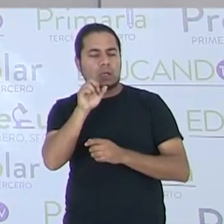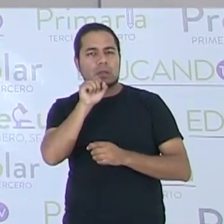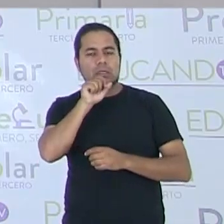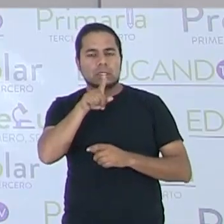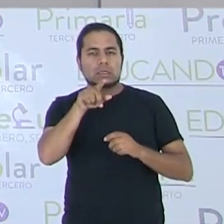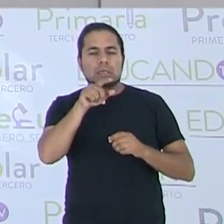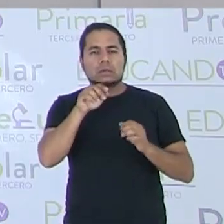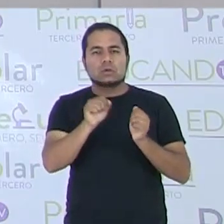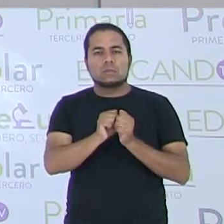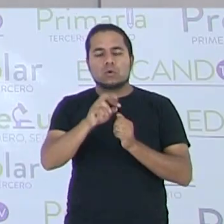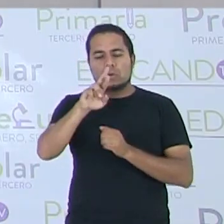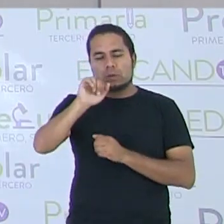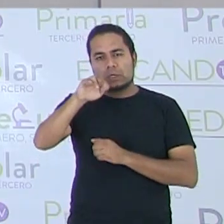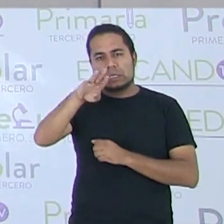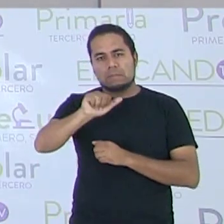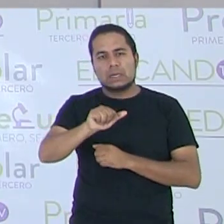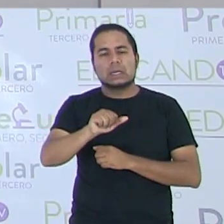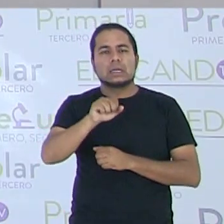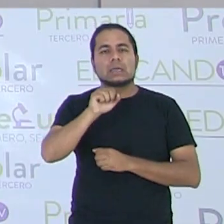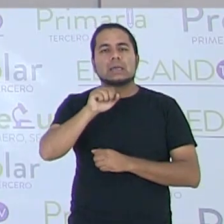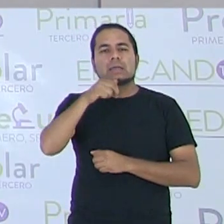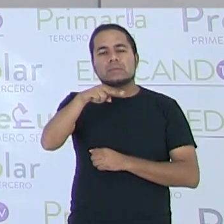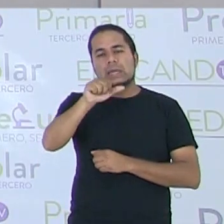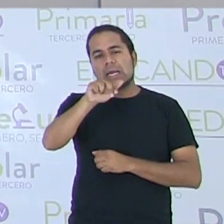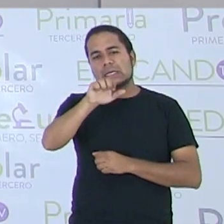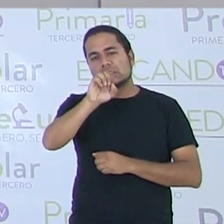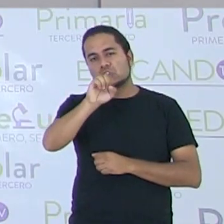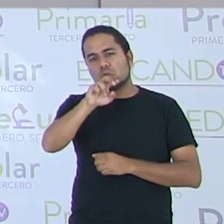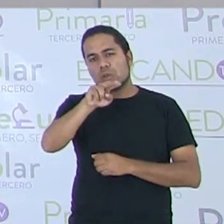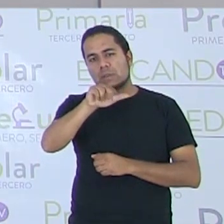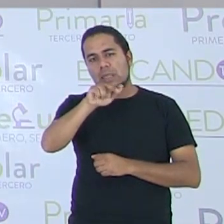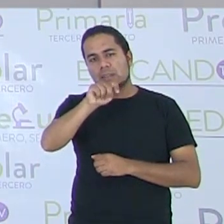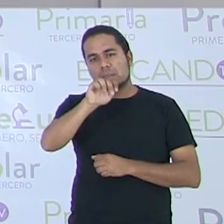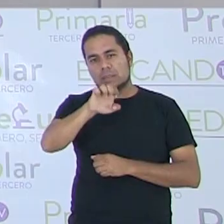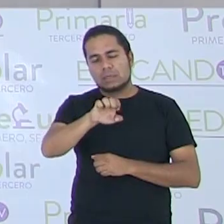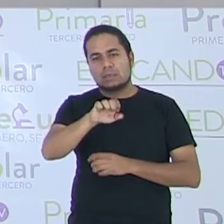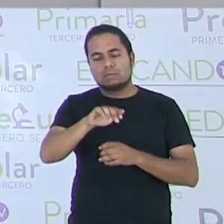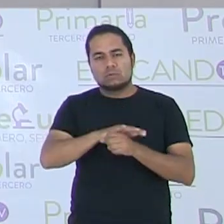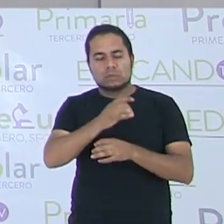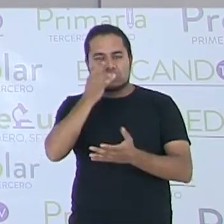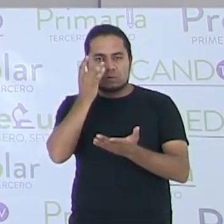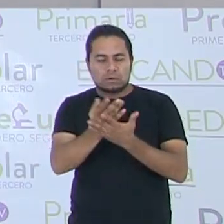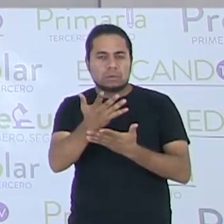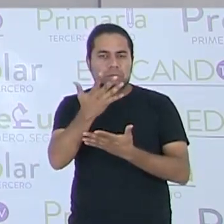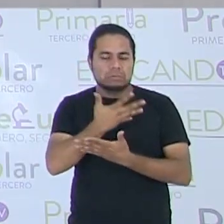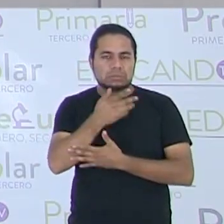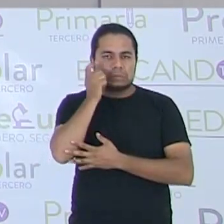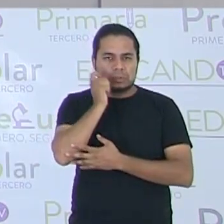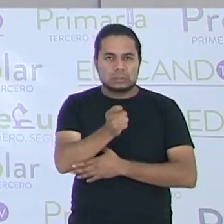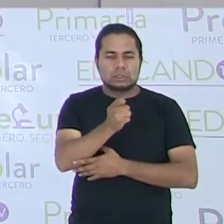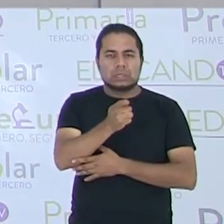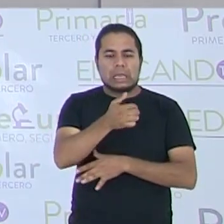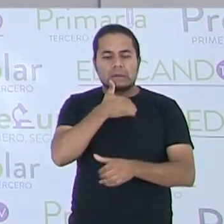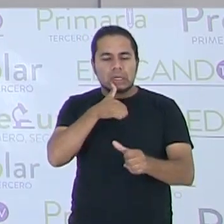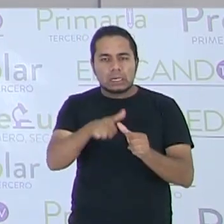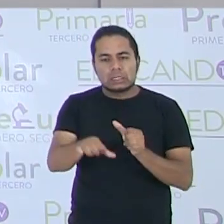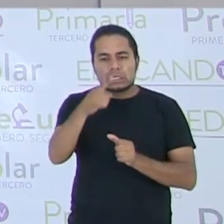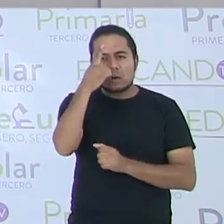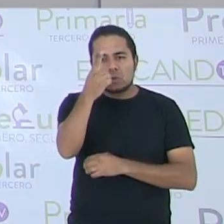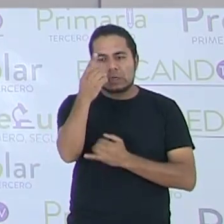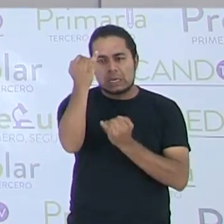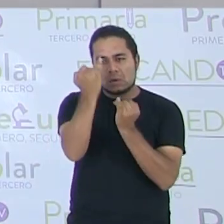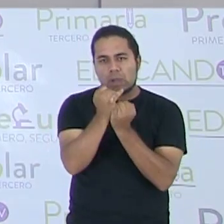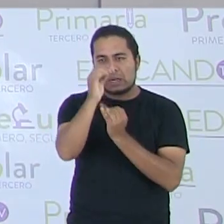acá un tipo de rima asonante, porque nada más estamos encontrando una letra que es la